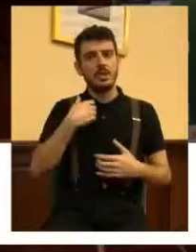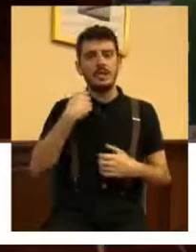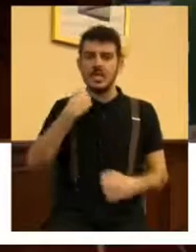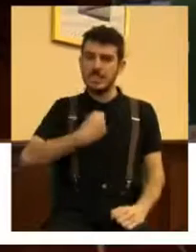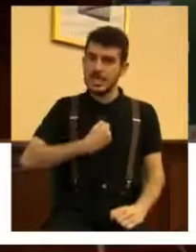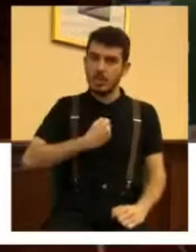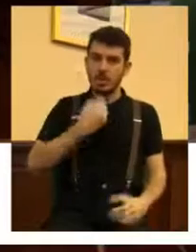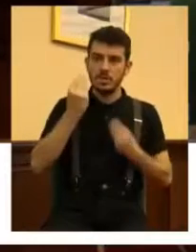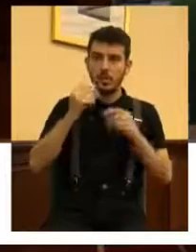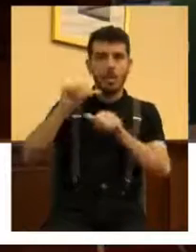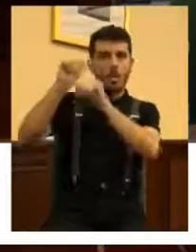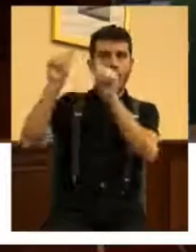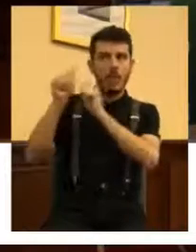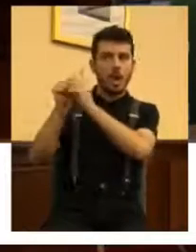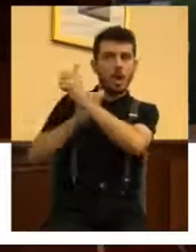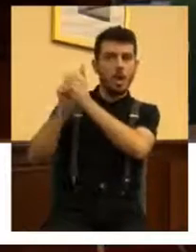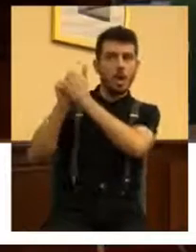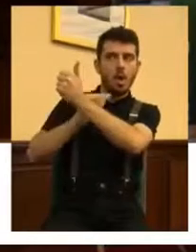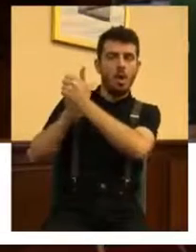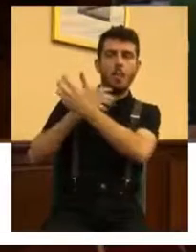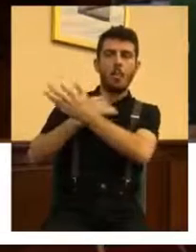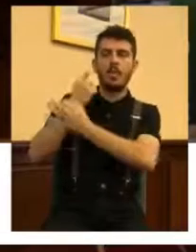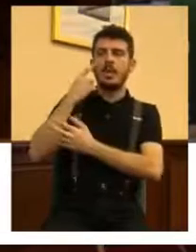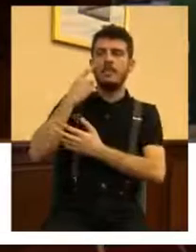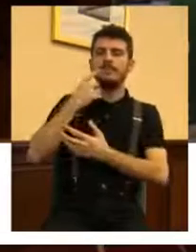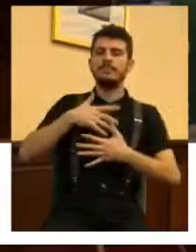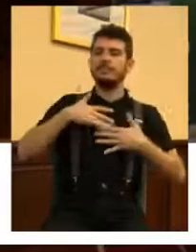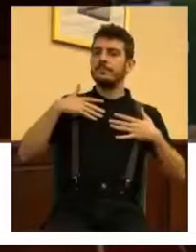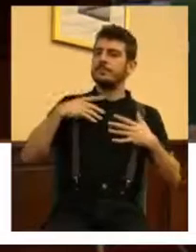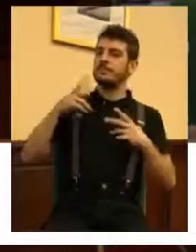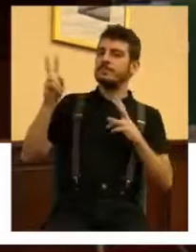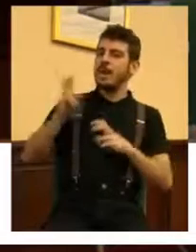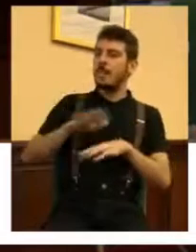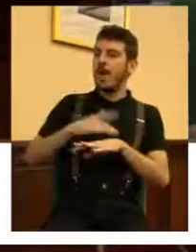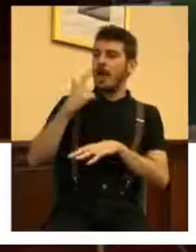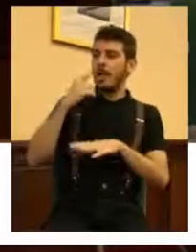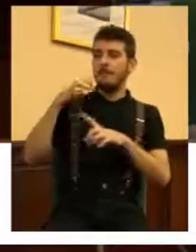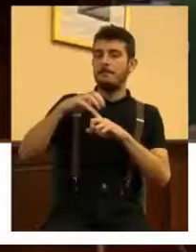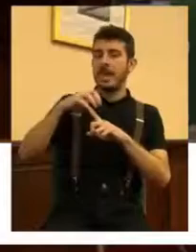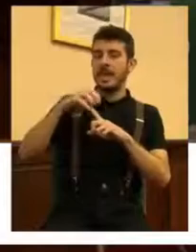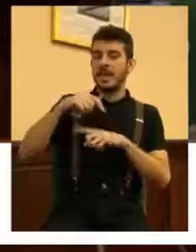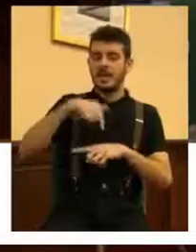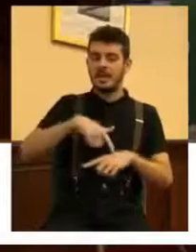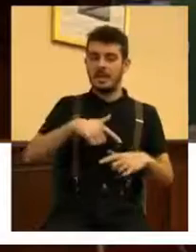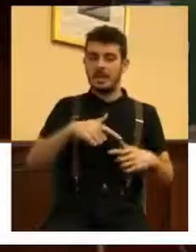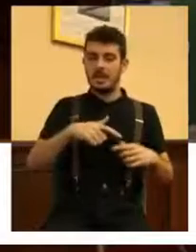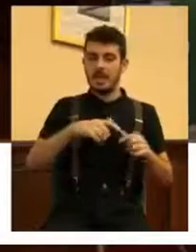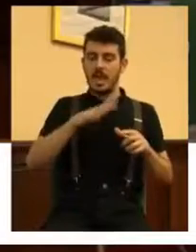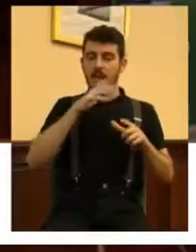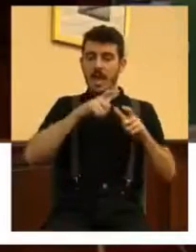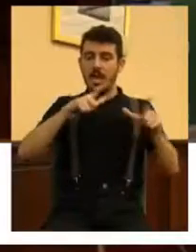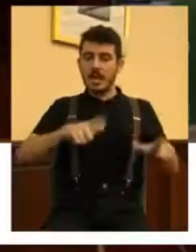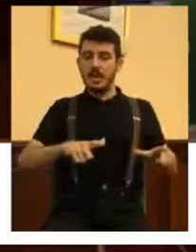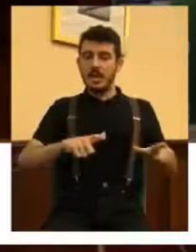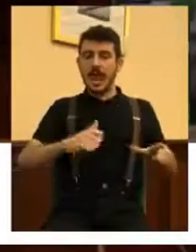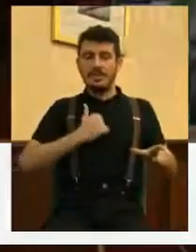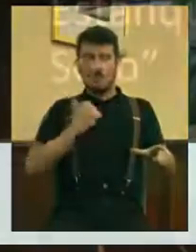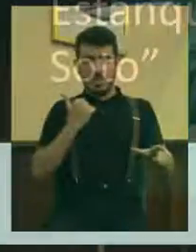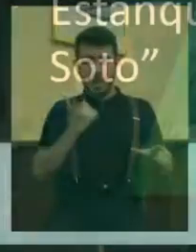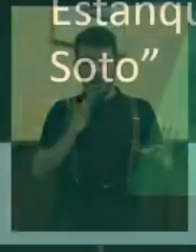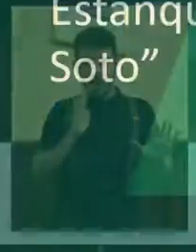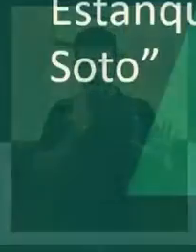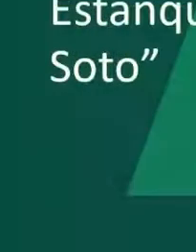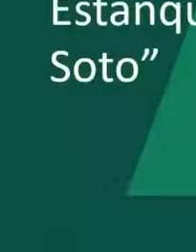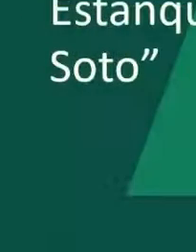modelo que debería resultarnos inspirador para dinamizar un parque en el que hay un estanque artificial. Nada